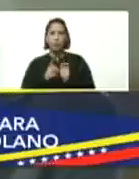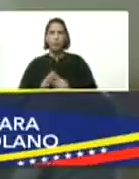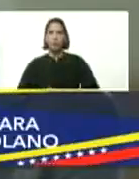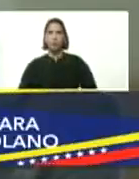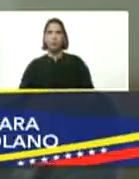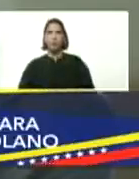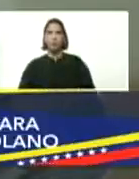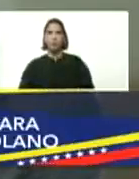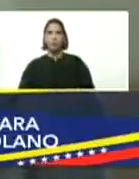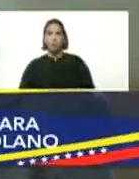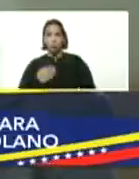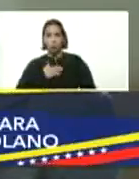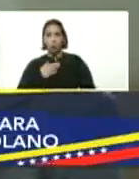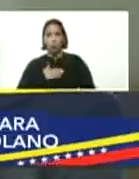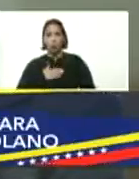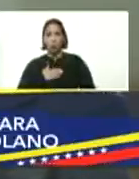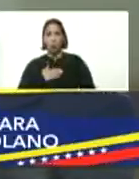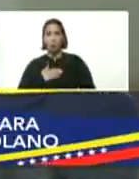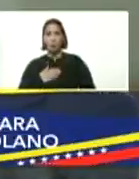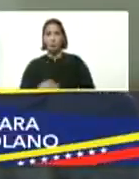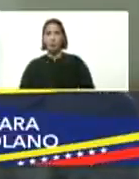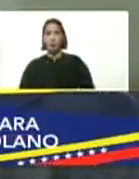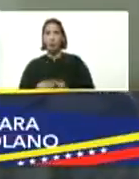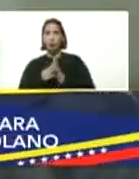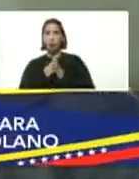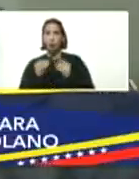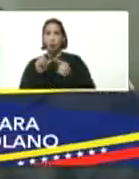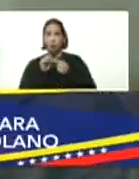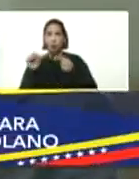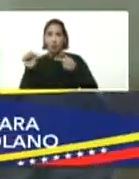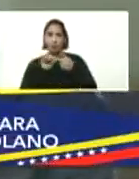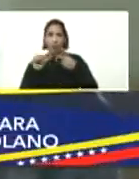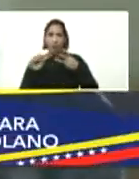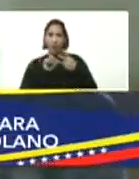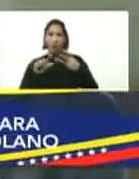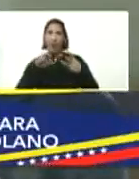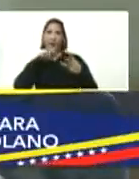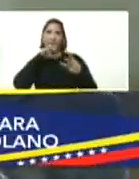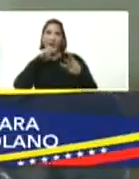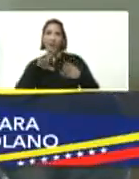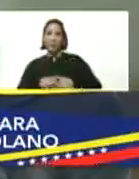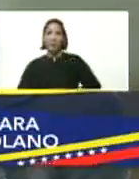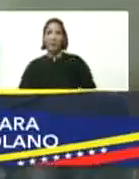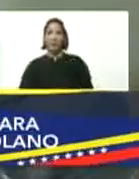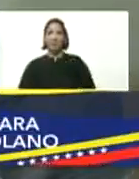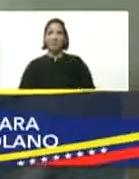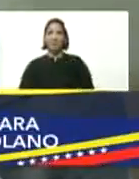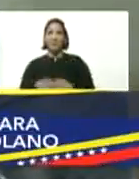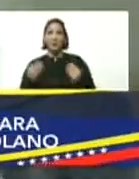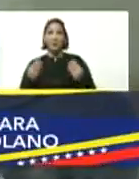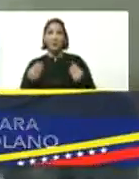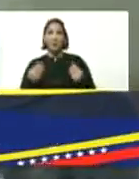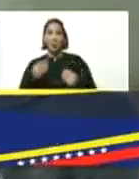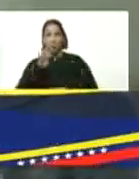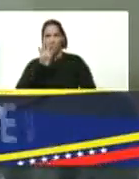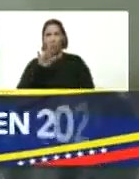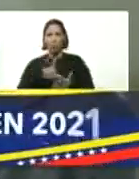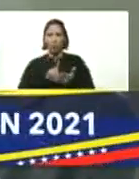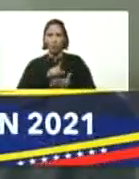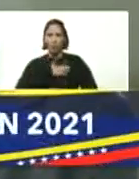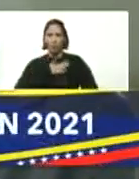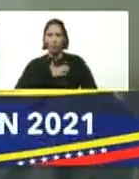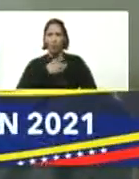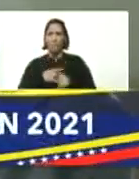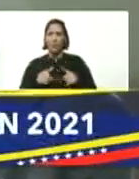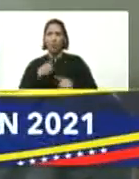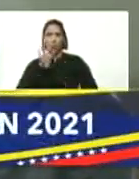porque yo voy a pasar prácticamente toda la semana hablando. Es decir, son no sé cuántos, son cuatro libros míos. Hay